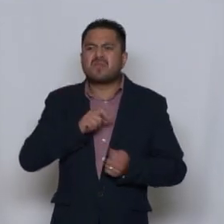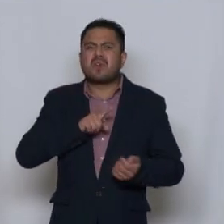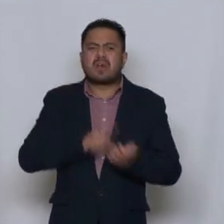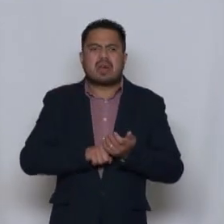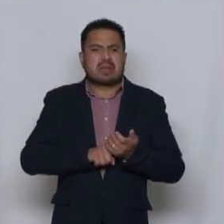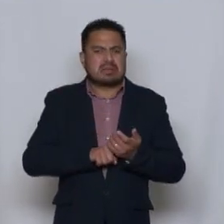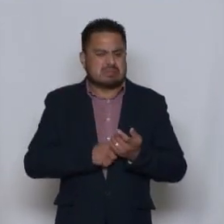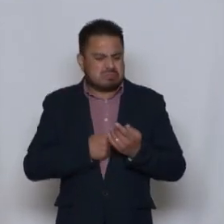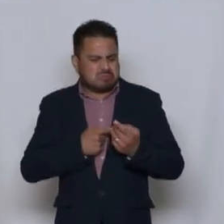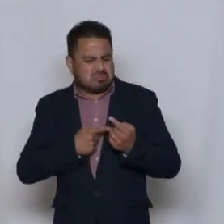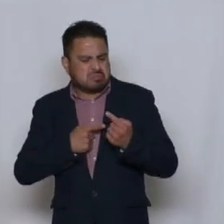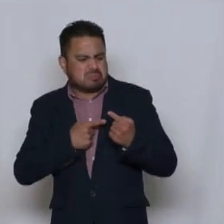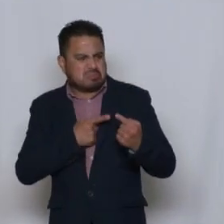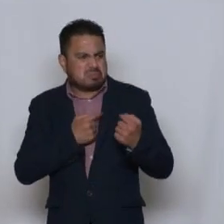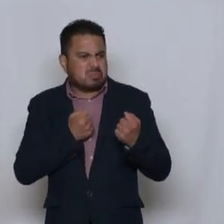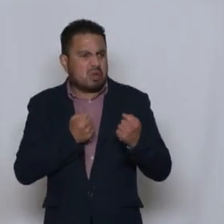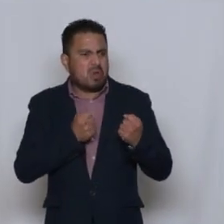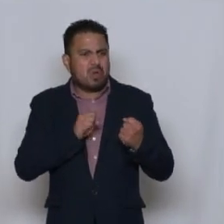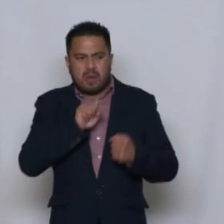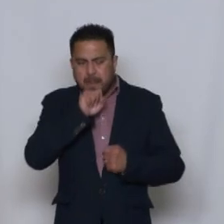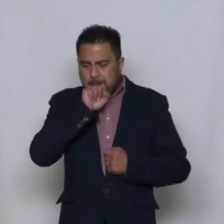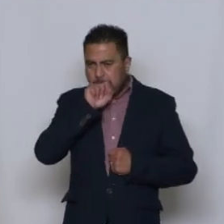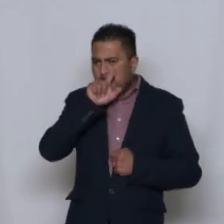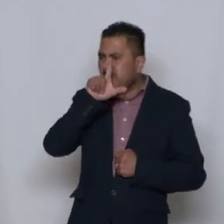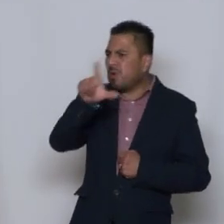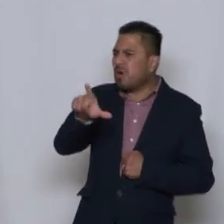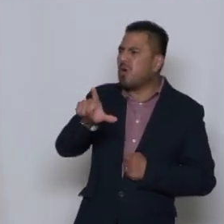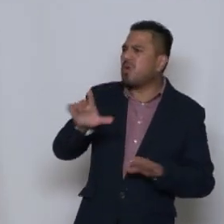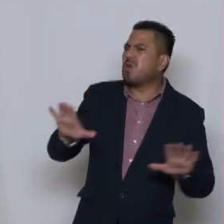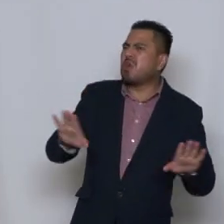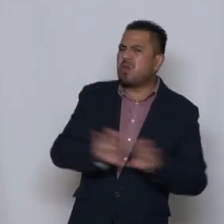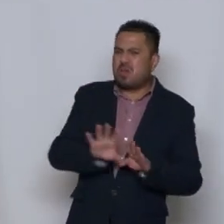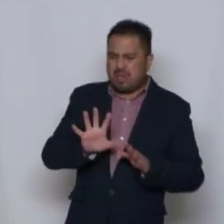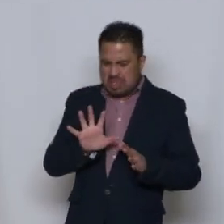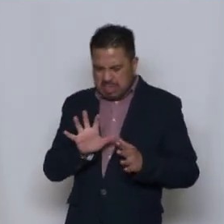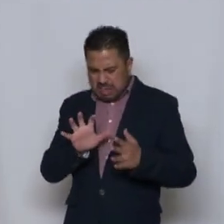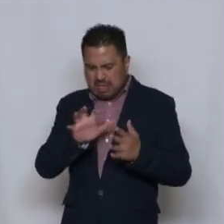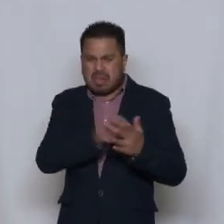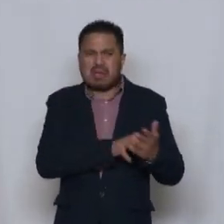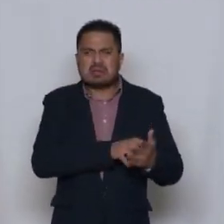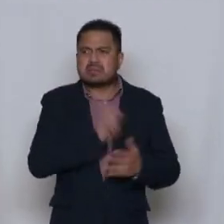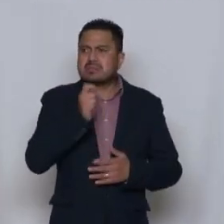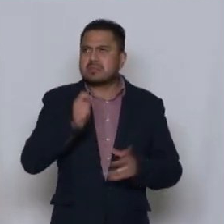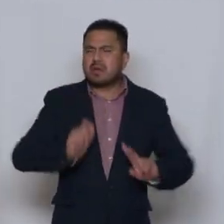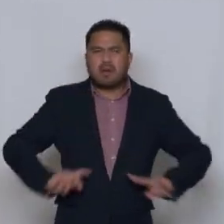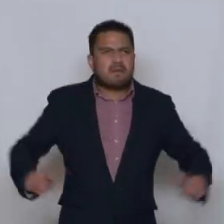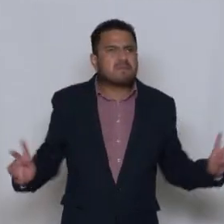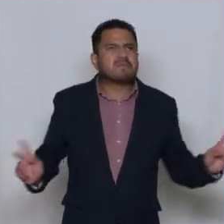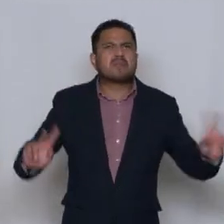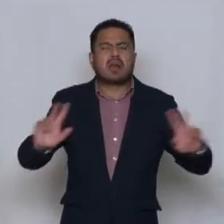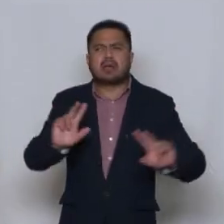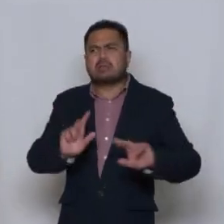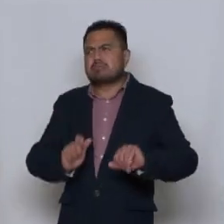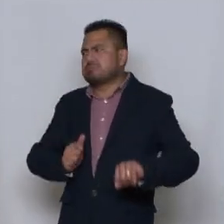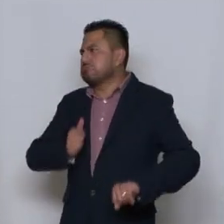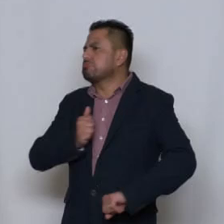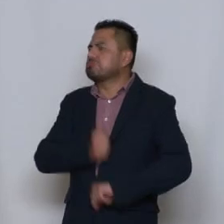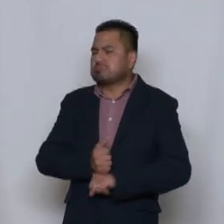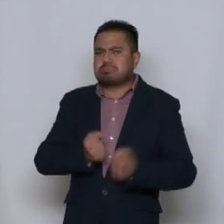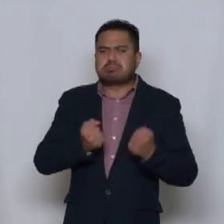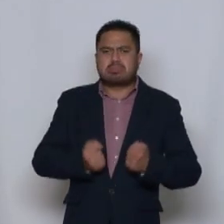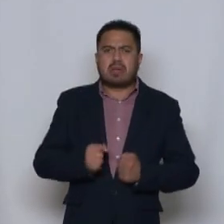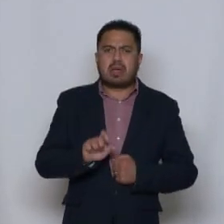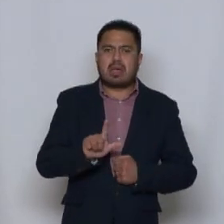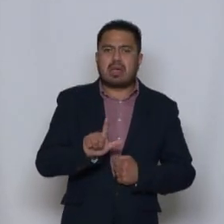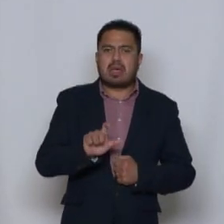vista ultrapotente, o un pico láser, o garras de adamantino. Debe ser un ave imponente. Elemental,